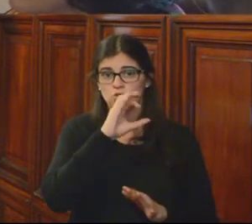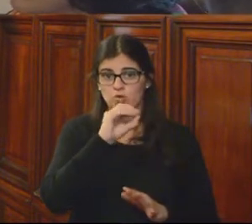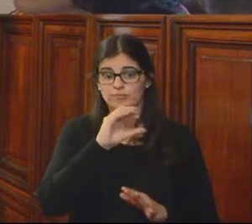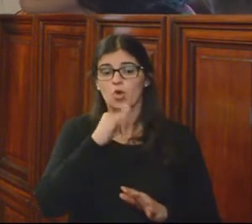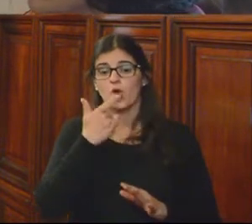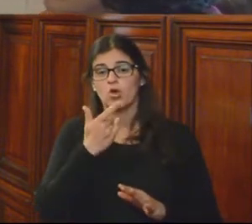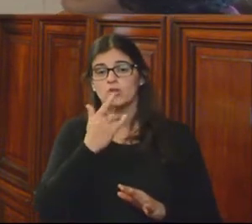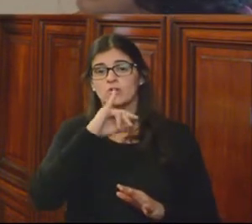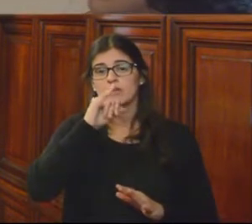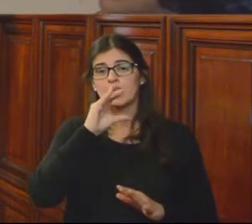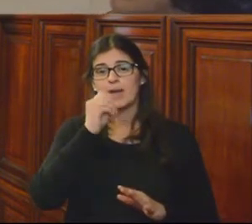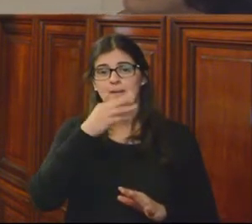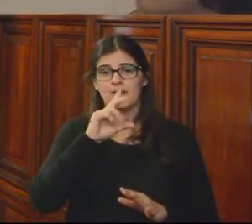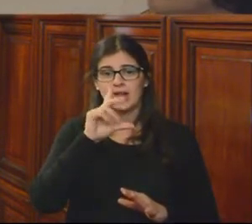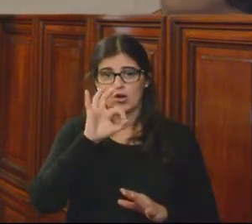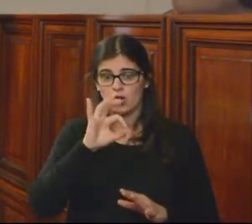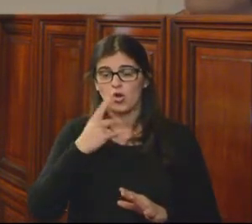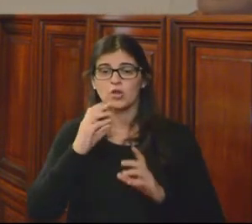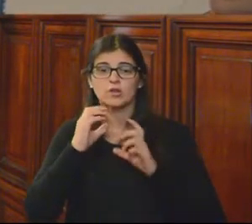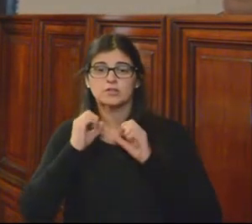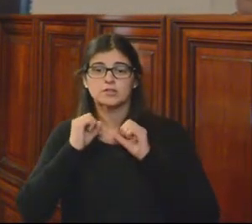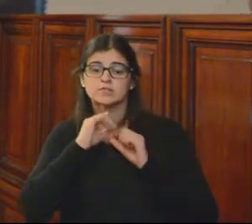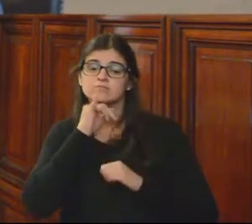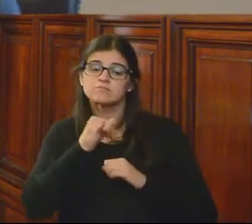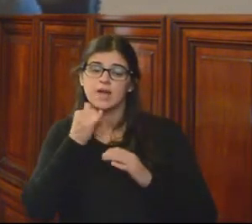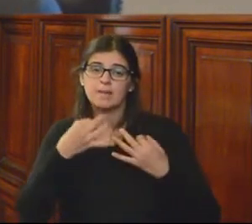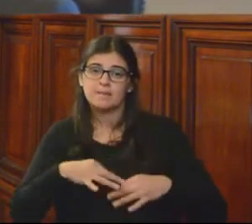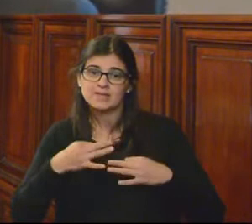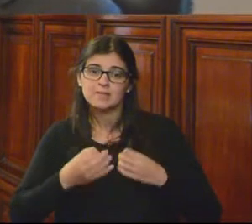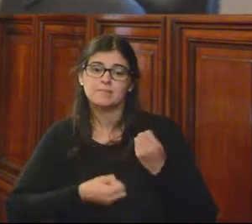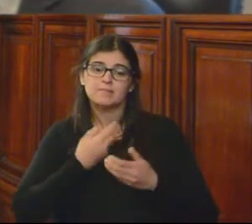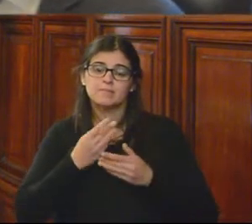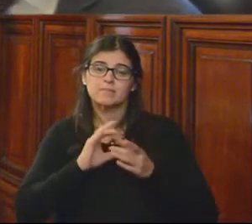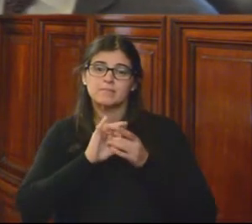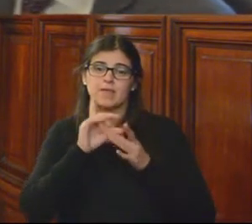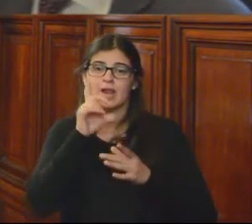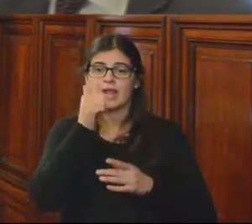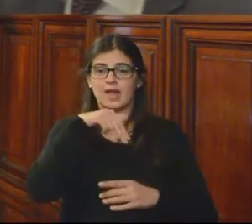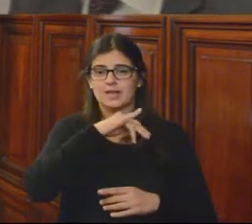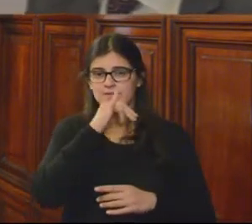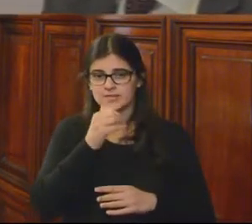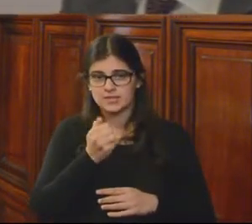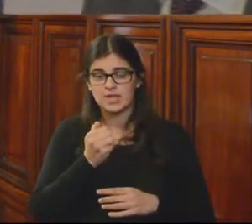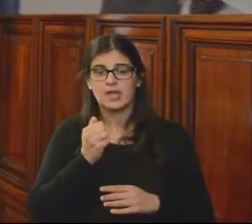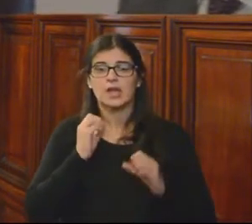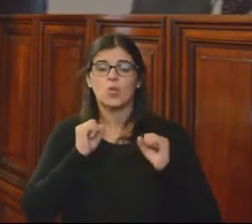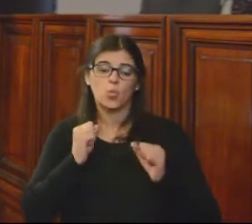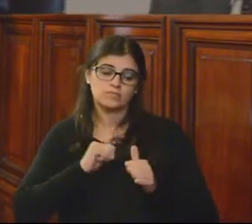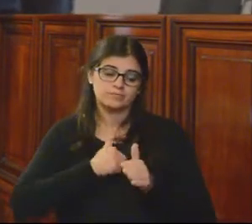comisionado James Cavallaro, el relator especial para libertad de expresión Edison Lanza, la secretaria ejecutiva